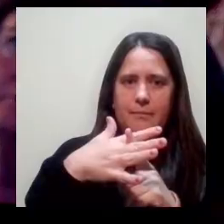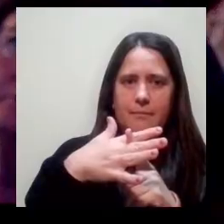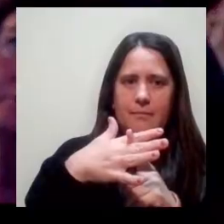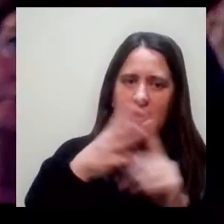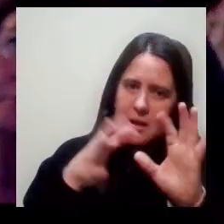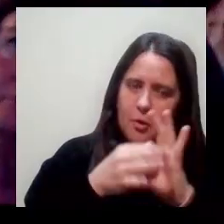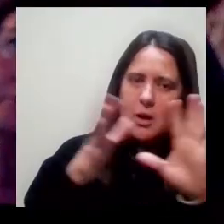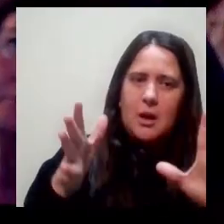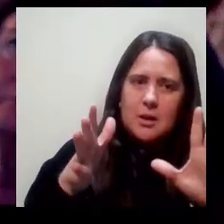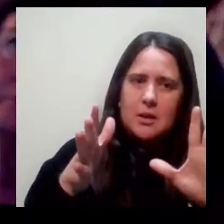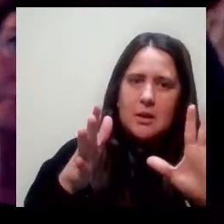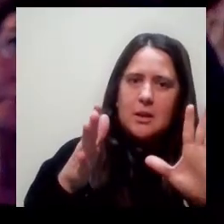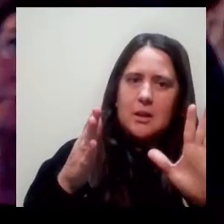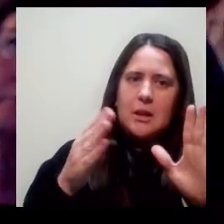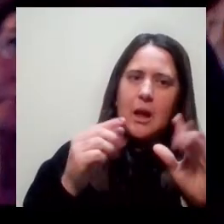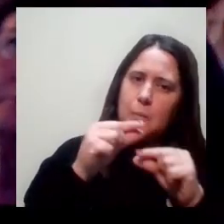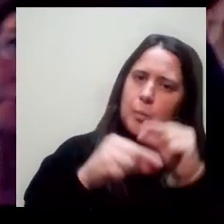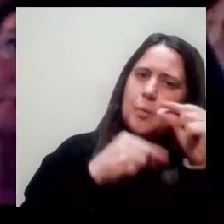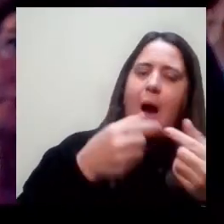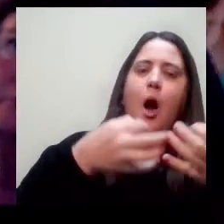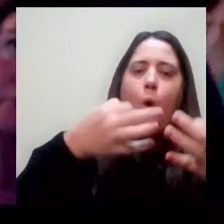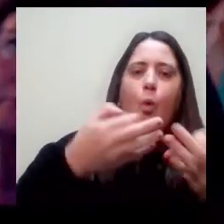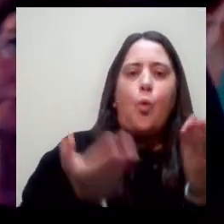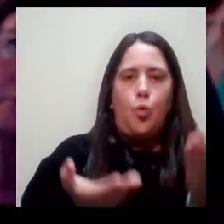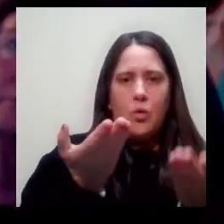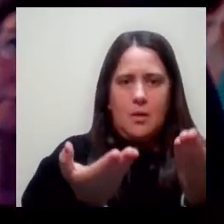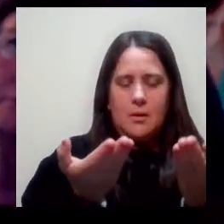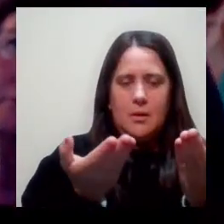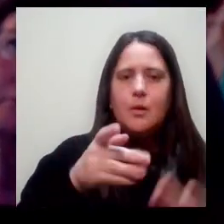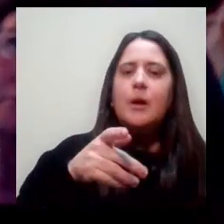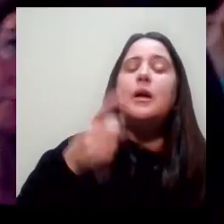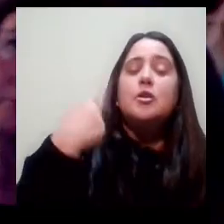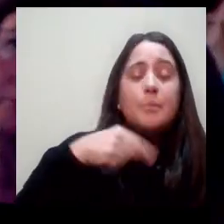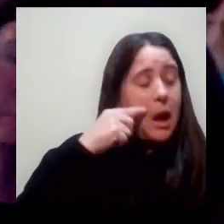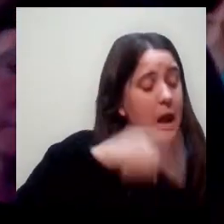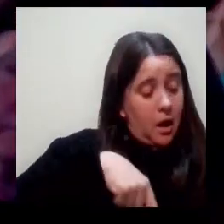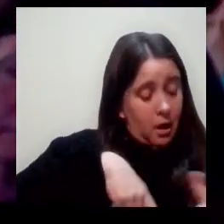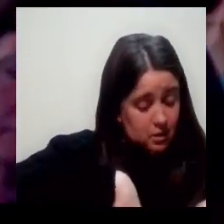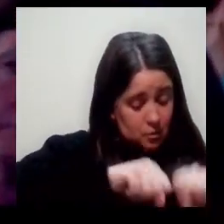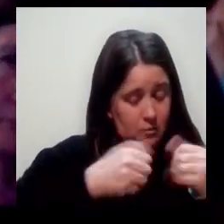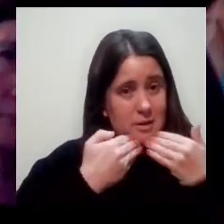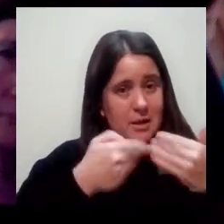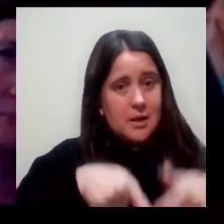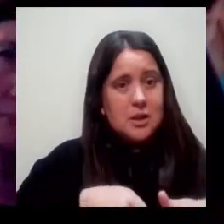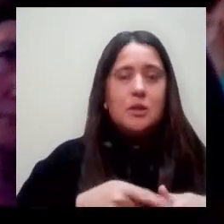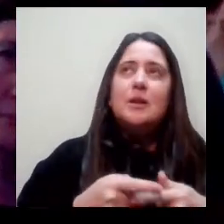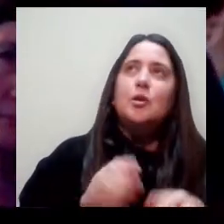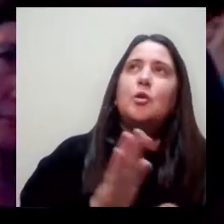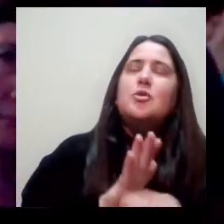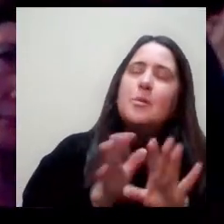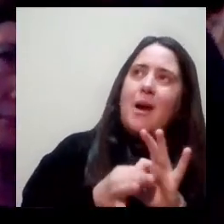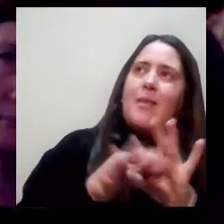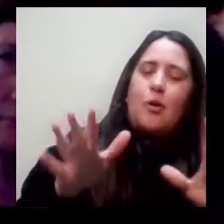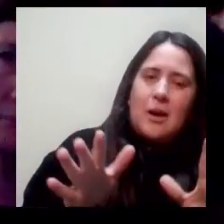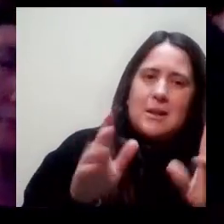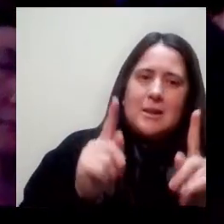democrática y cada vez más justa, donde el leer es descubrir y nos da esa tarjeta en la democracia de ser un poquito